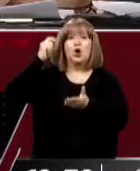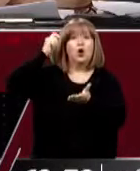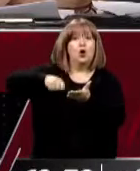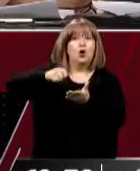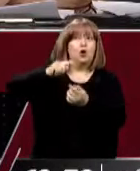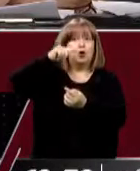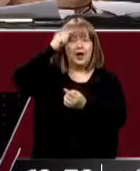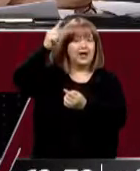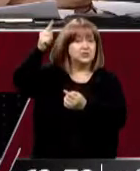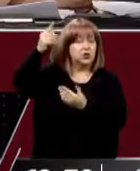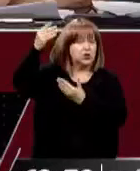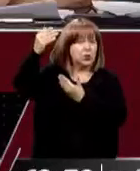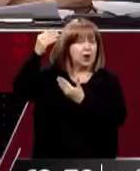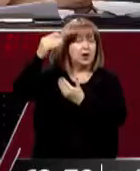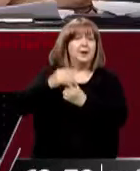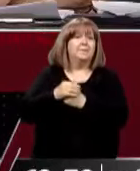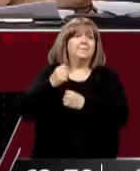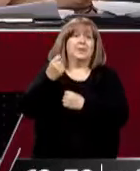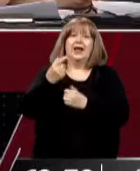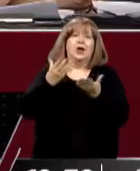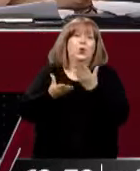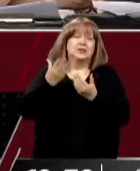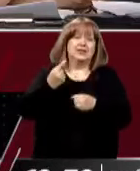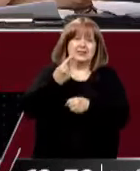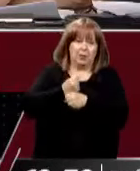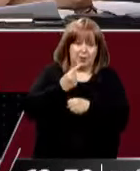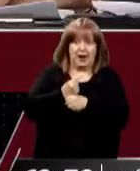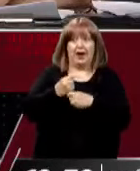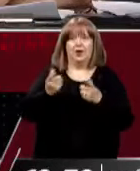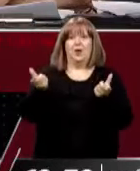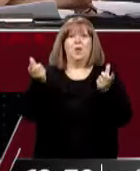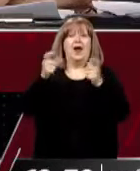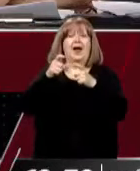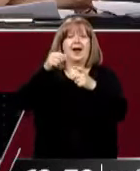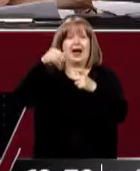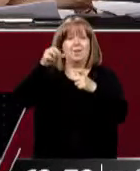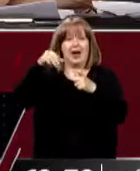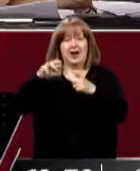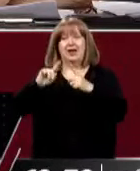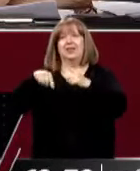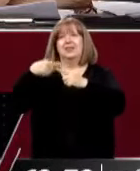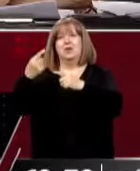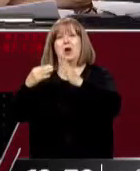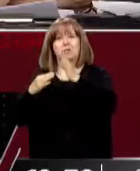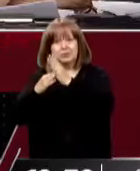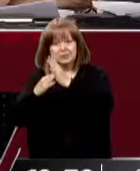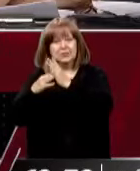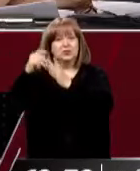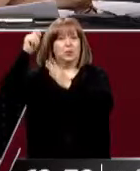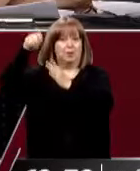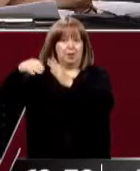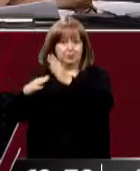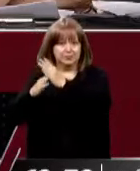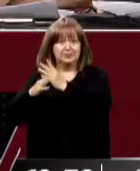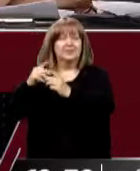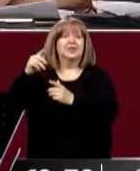La justicia tiene juzgado de primera instancia, cámaras, Tribunal Superior, Provincial o Suprema Corte, también tiene